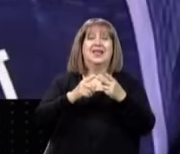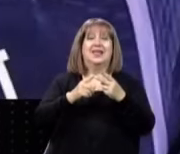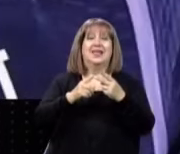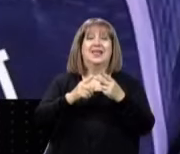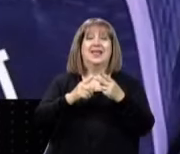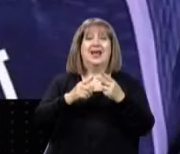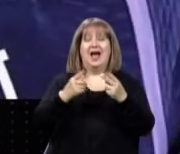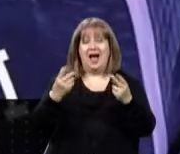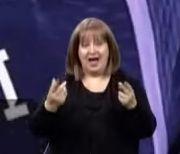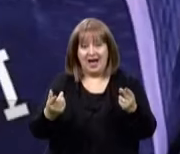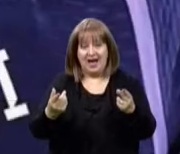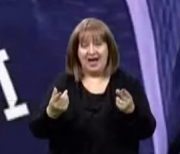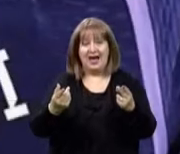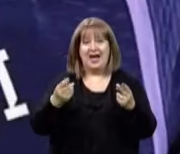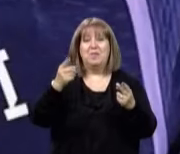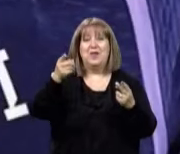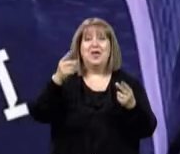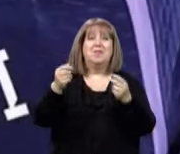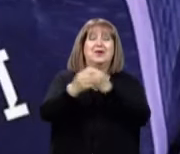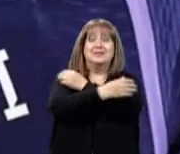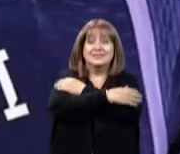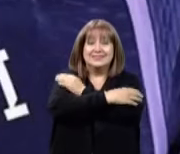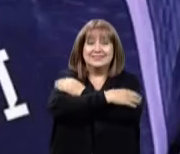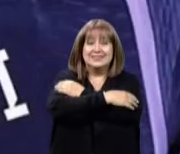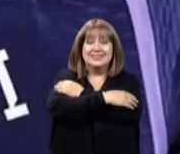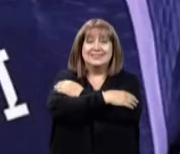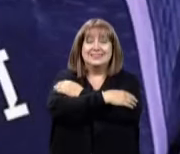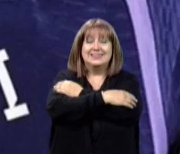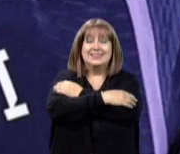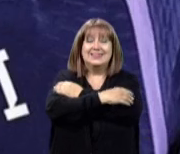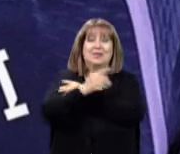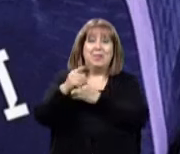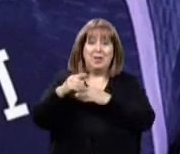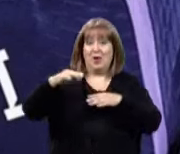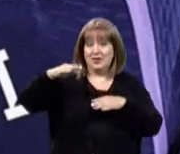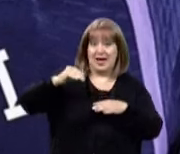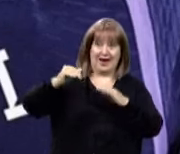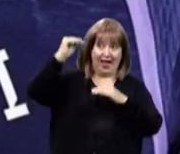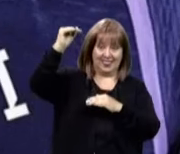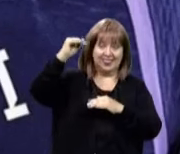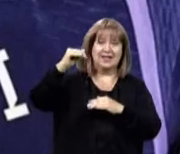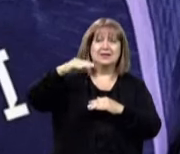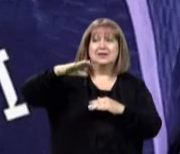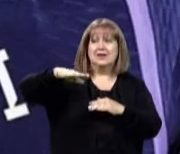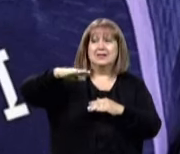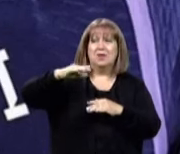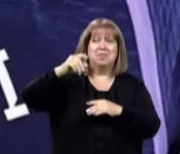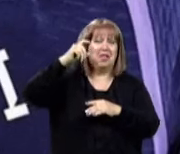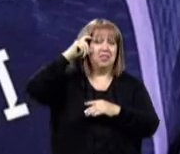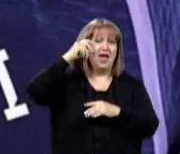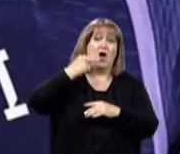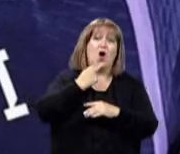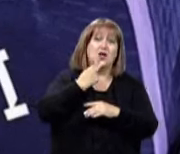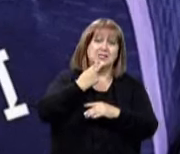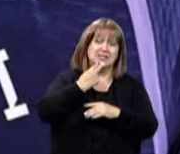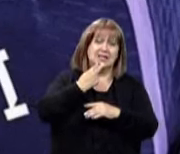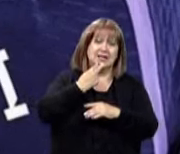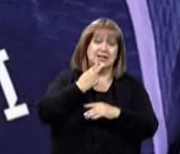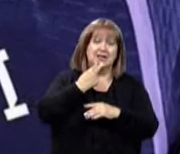amor! Bueno, se le cumplió el sueño, mirá esta imagen. Se le cumplió, mirá después. Cuando tenía apenas unos 10, 11 años, que